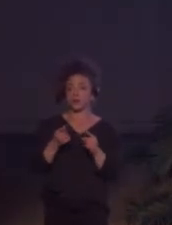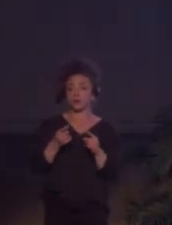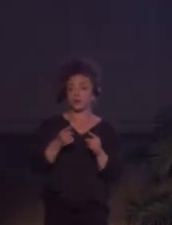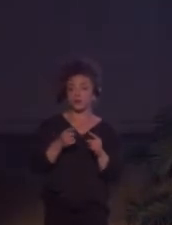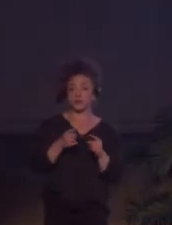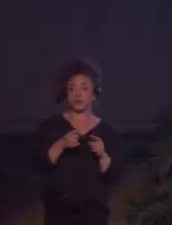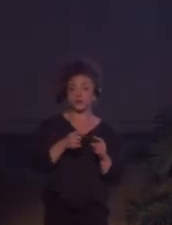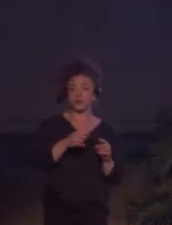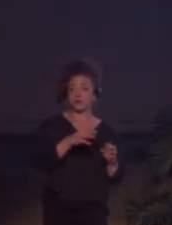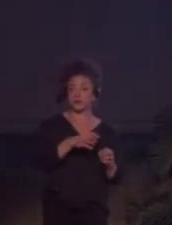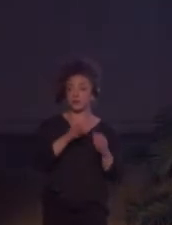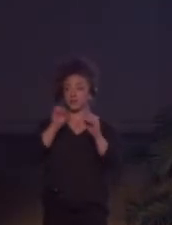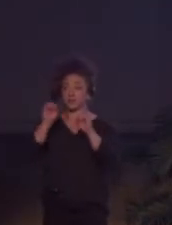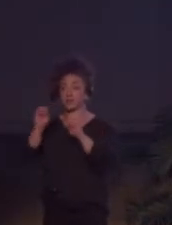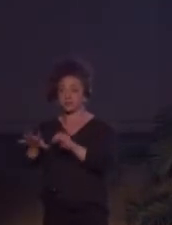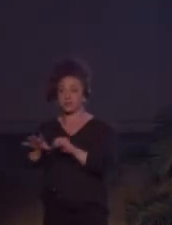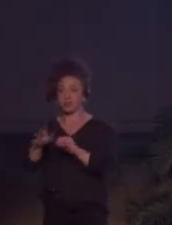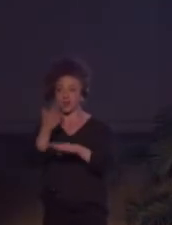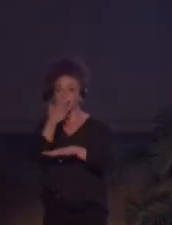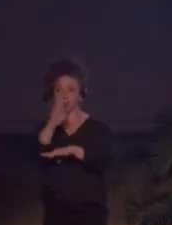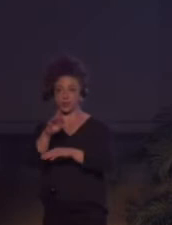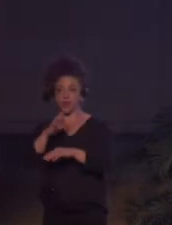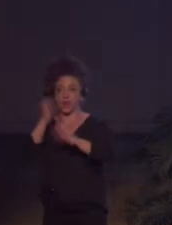gure weborrian eskuragai daudenak,